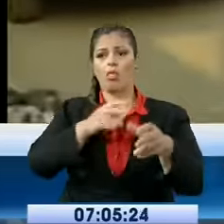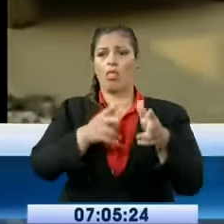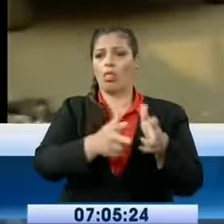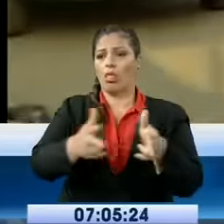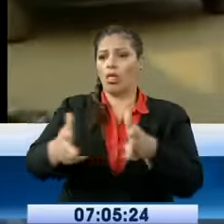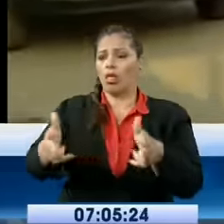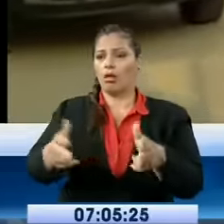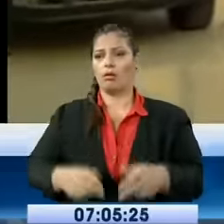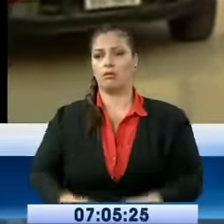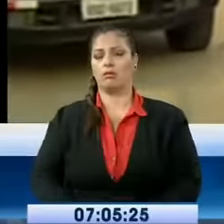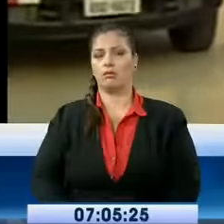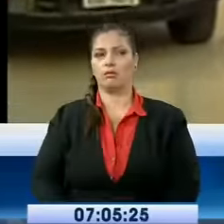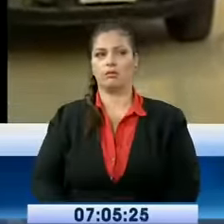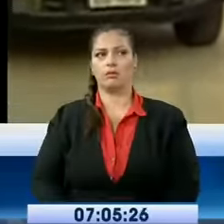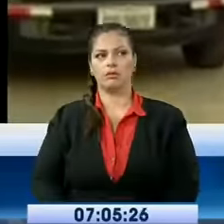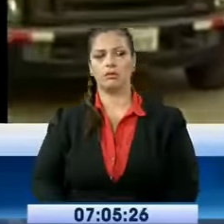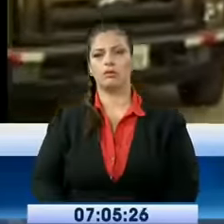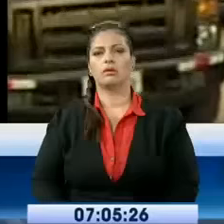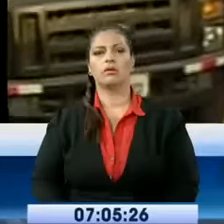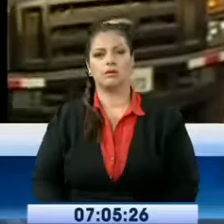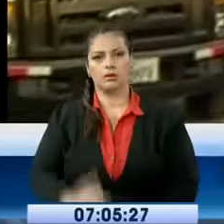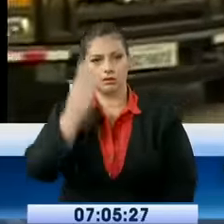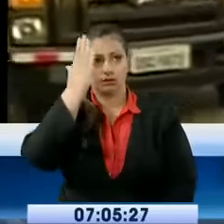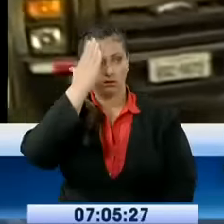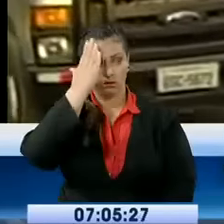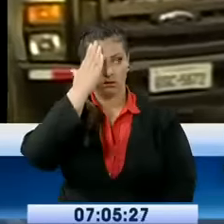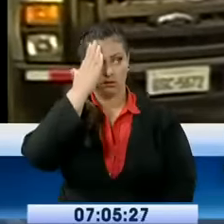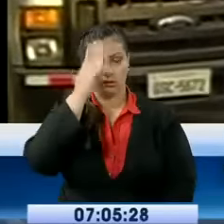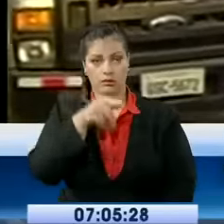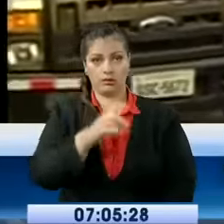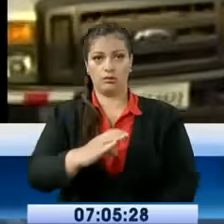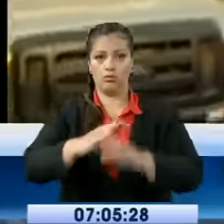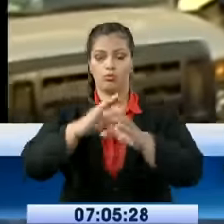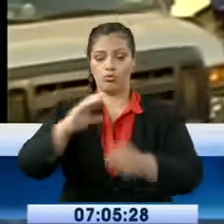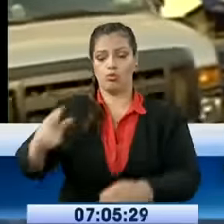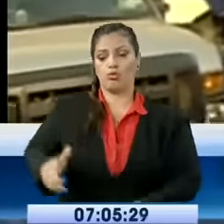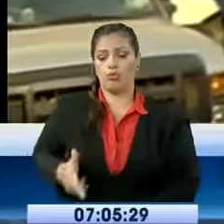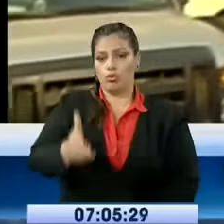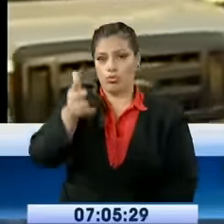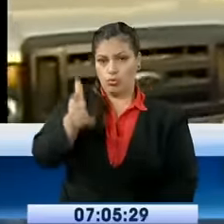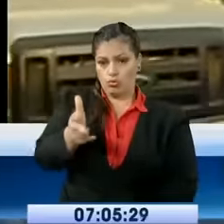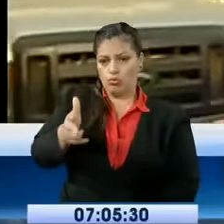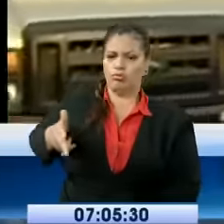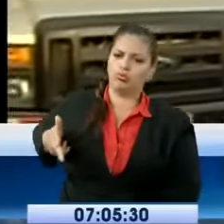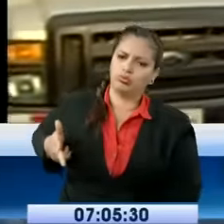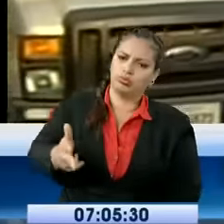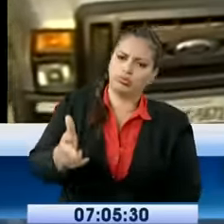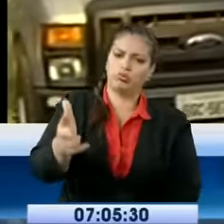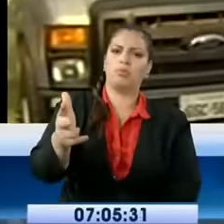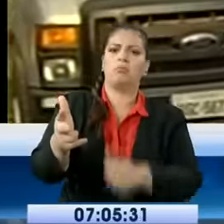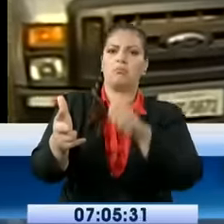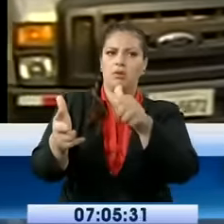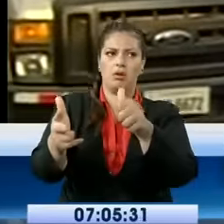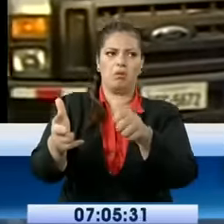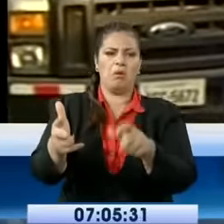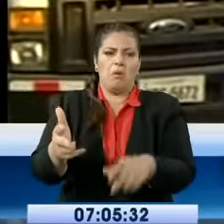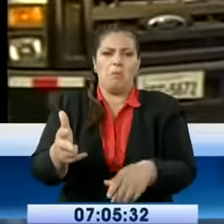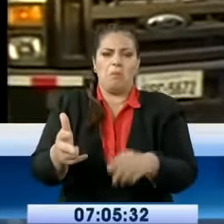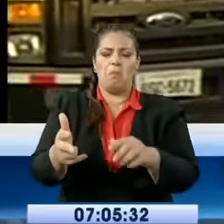ellos deben de circular por el carril derecho, pero en este caso están copando el carril central y el